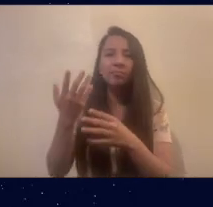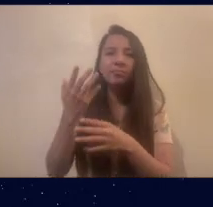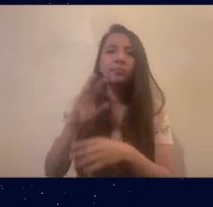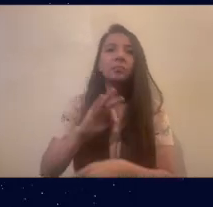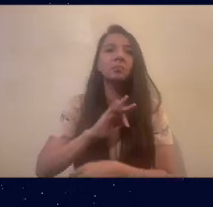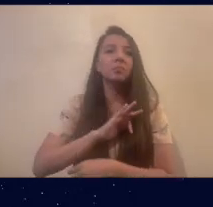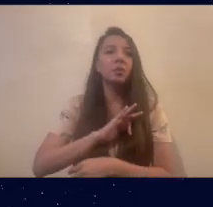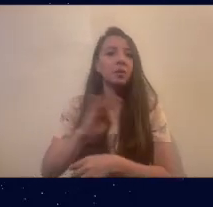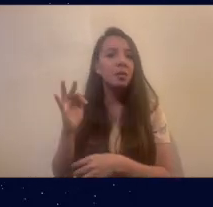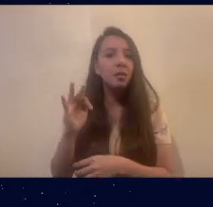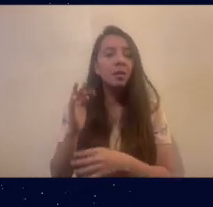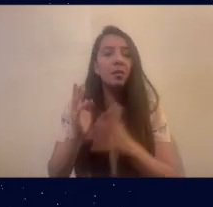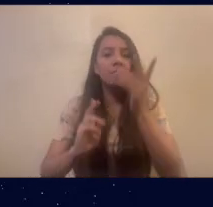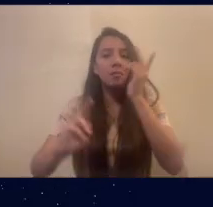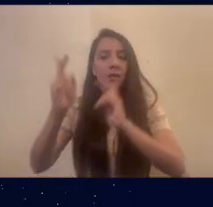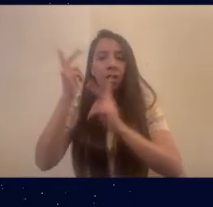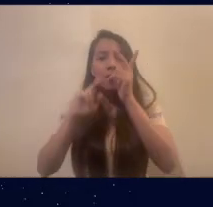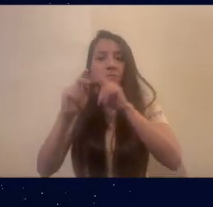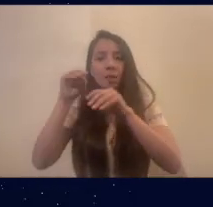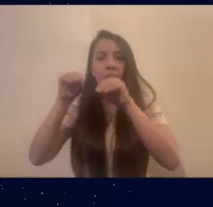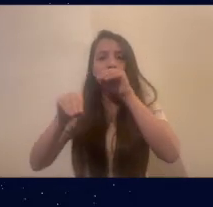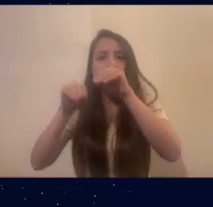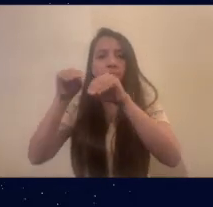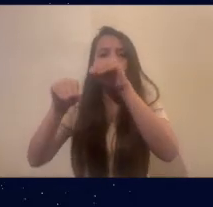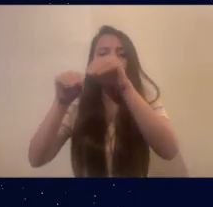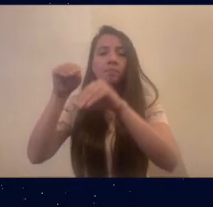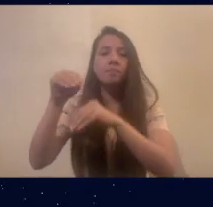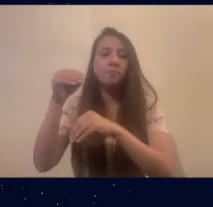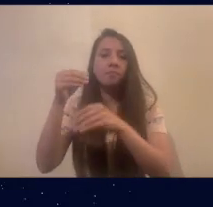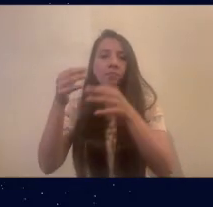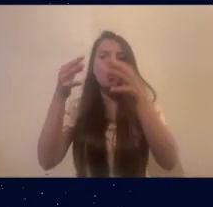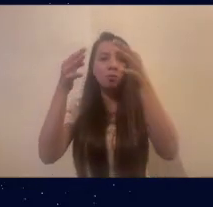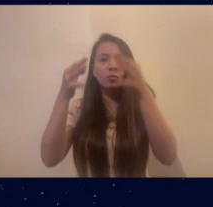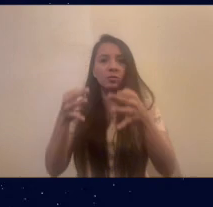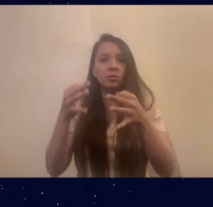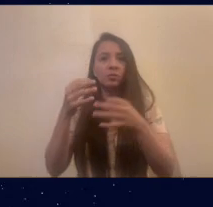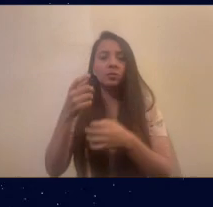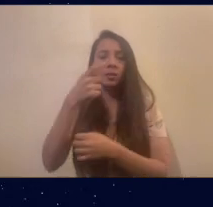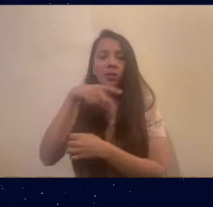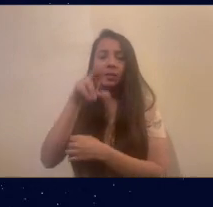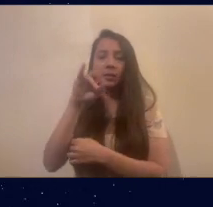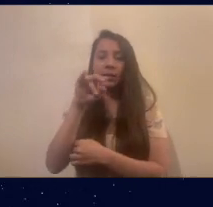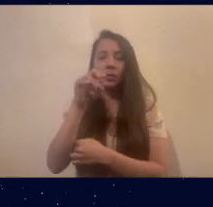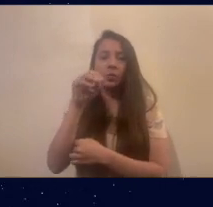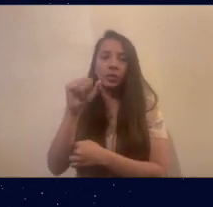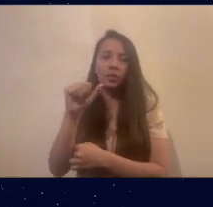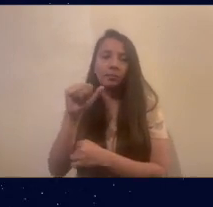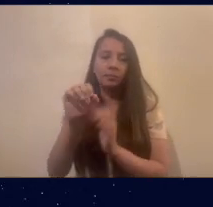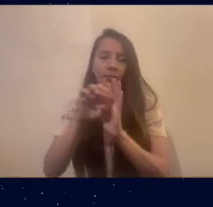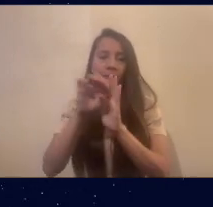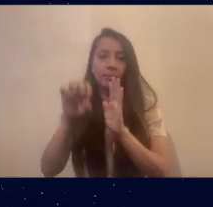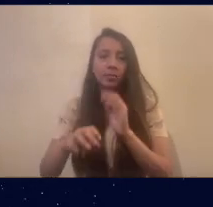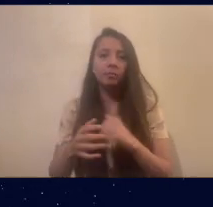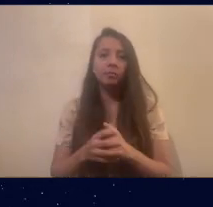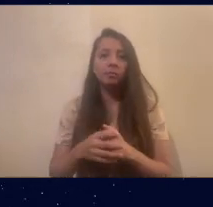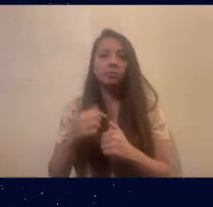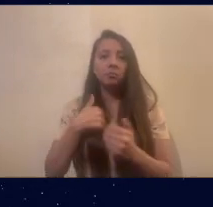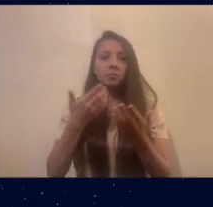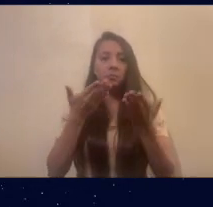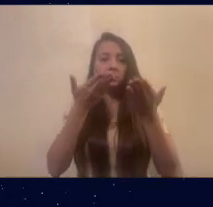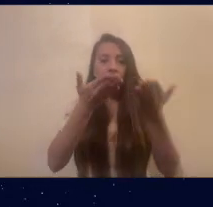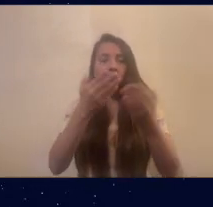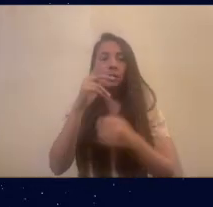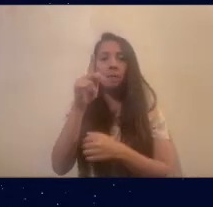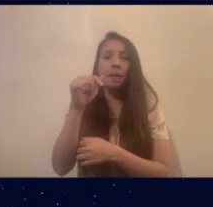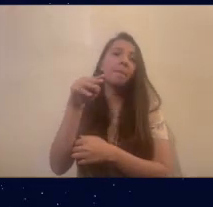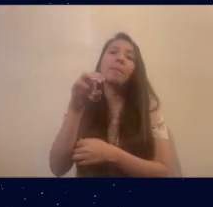la instauración de especies vegetales autóctonas, como son la quinoa en este caso. Le cedo